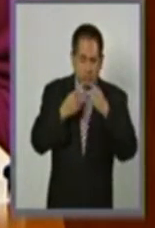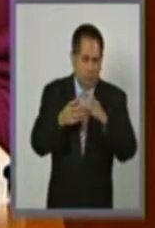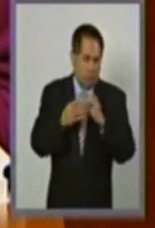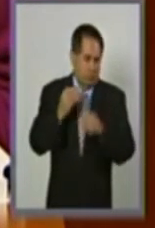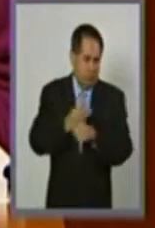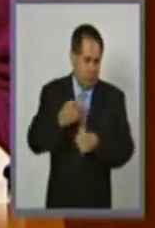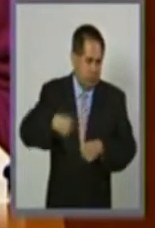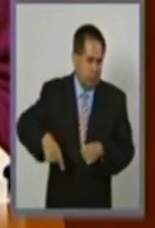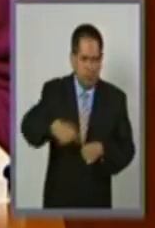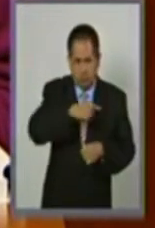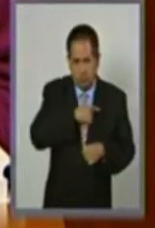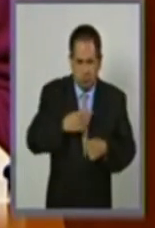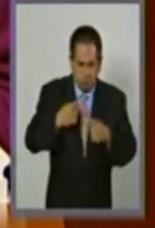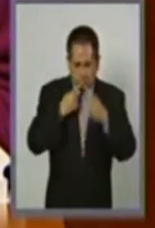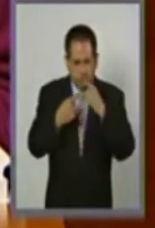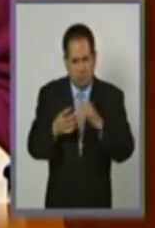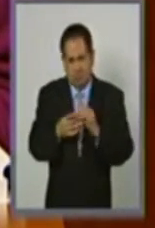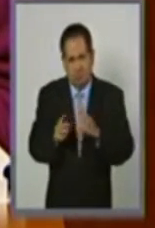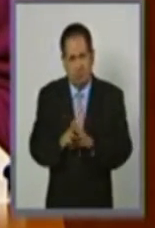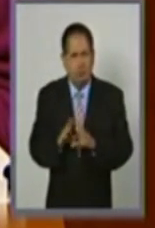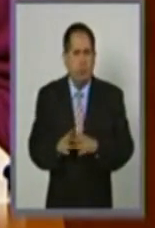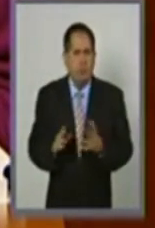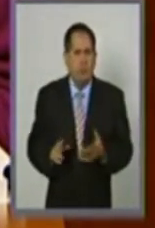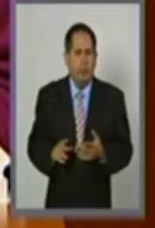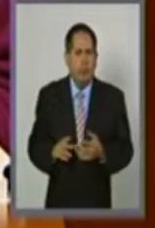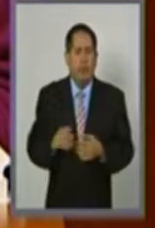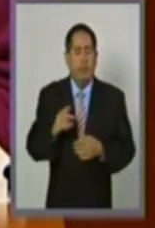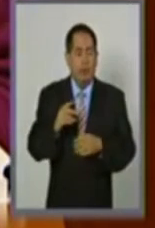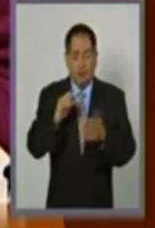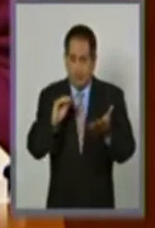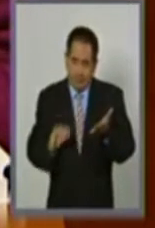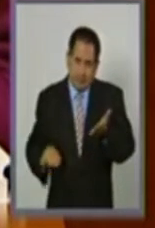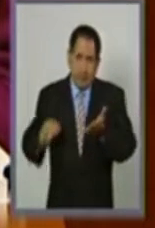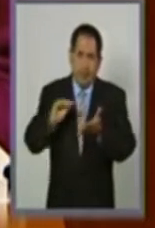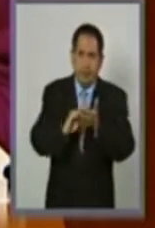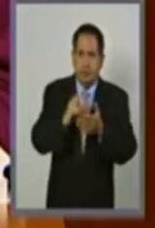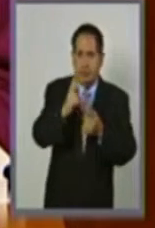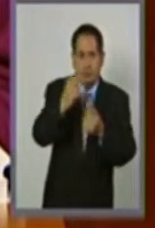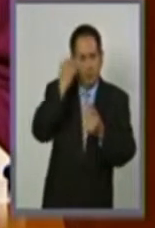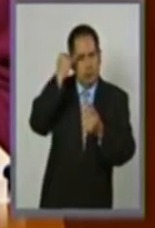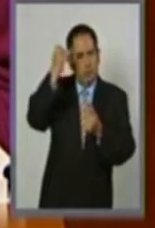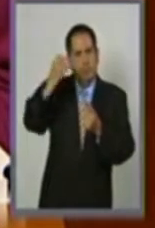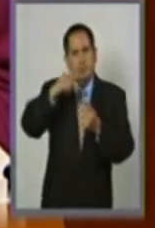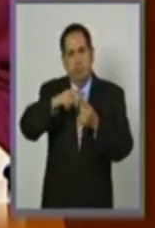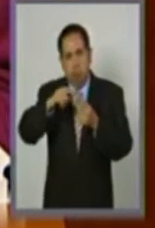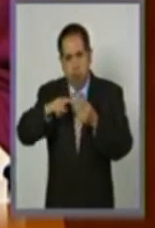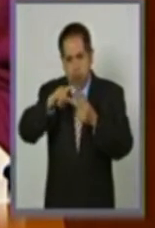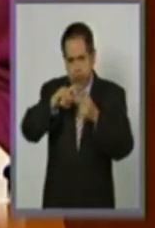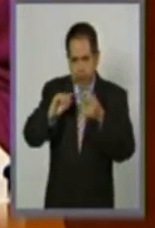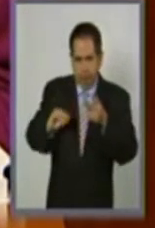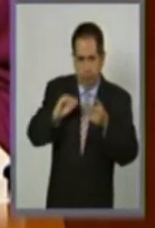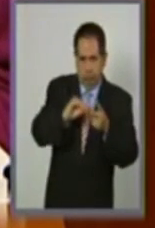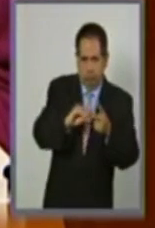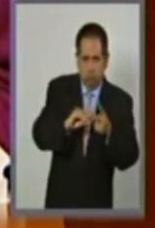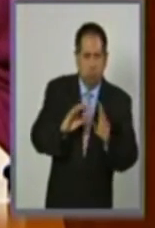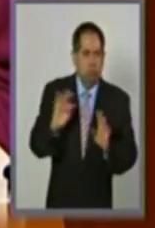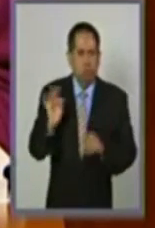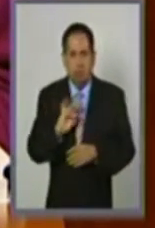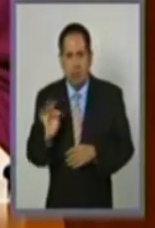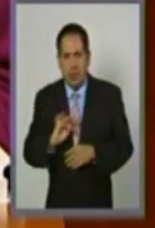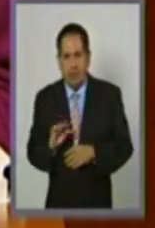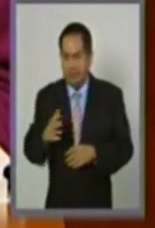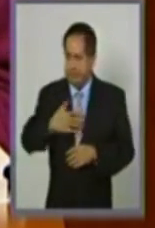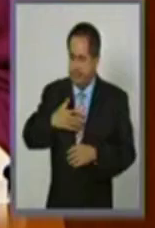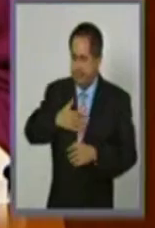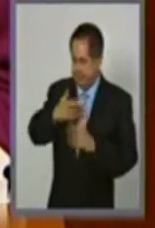discutiendo en este momento prevé adicionar al delito de discriminación dos hipótesis, para incluir que el hecho puede darse por las